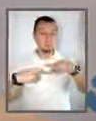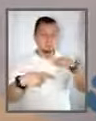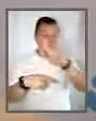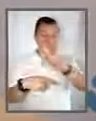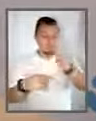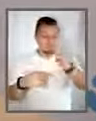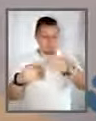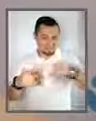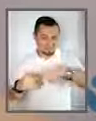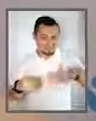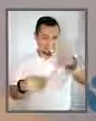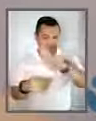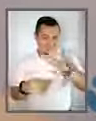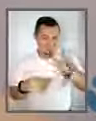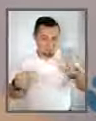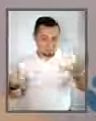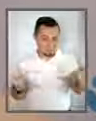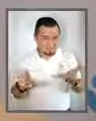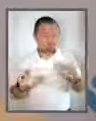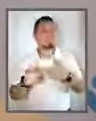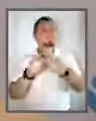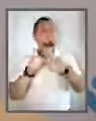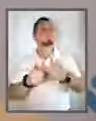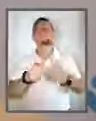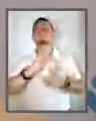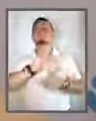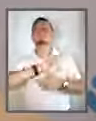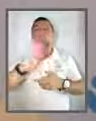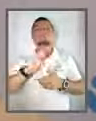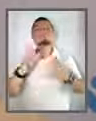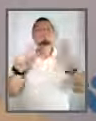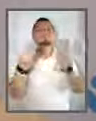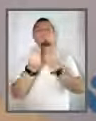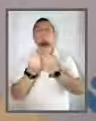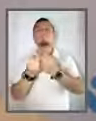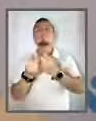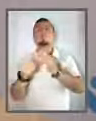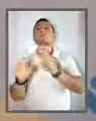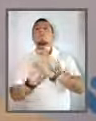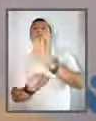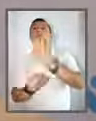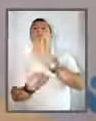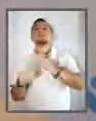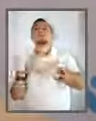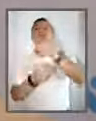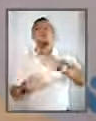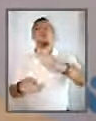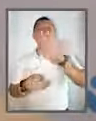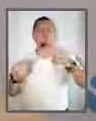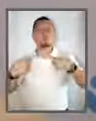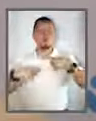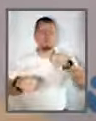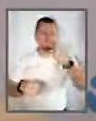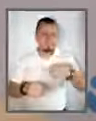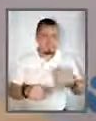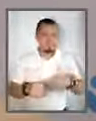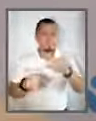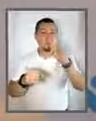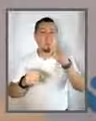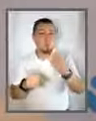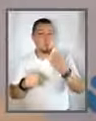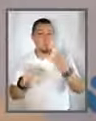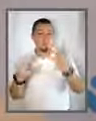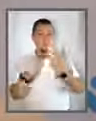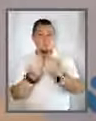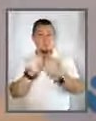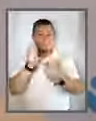las diferentes fases de la enfermedad, podremos tener una mejor panorama de cuál es todo el espectro de la enfermedad y no nada más en